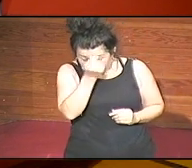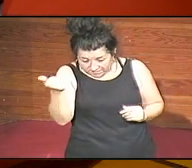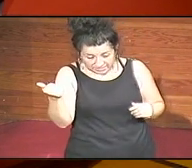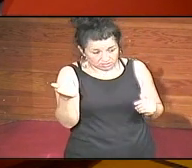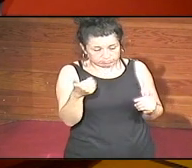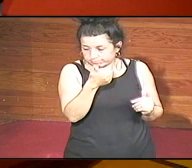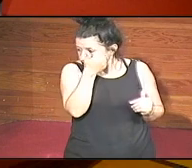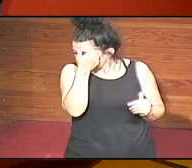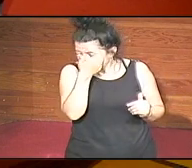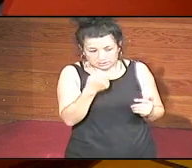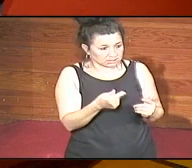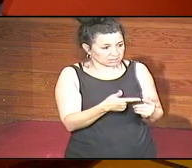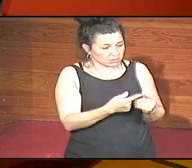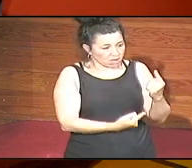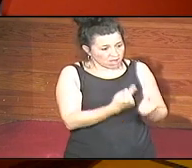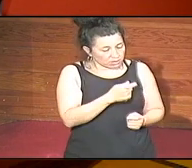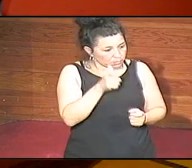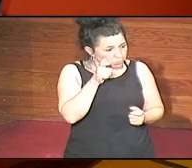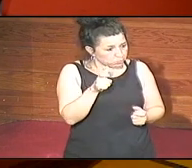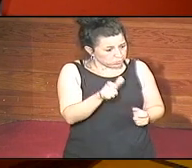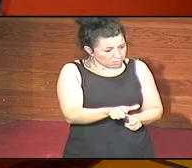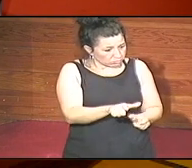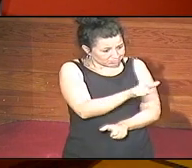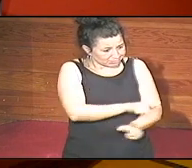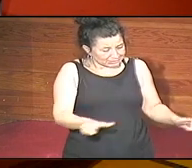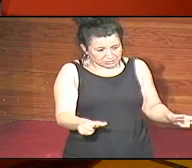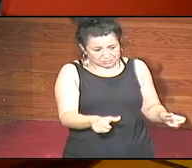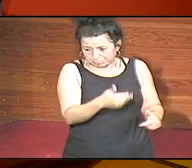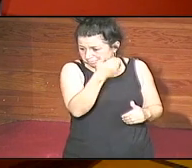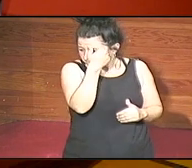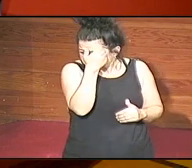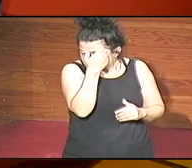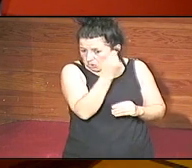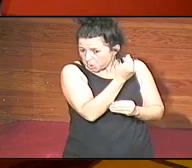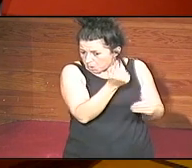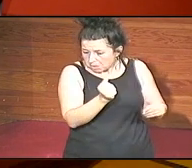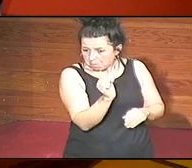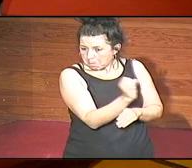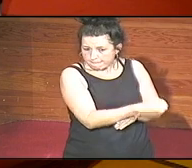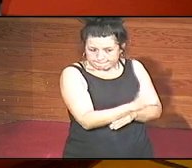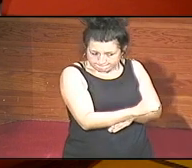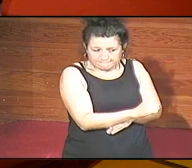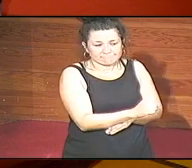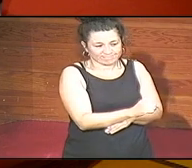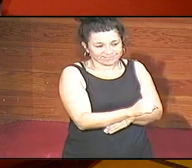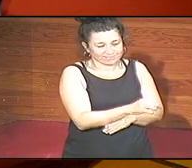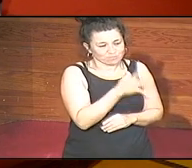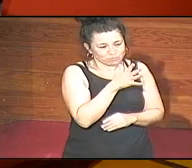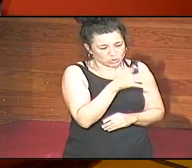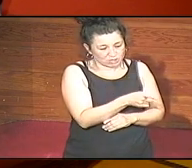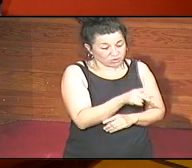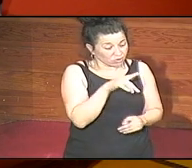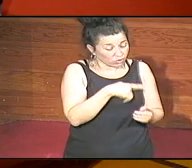al que se condena a la población explica muchas de las de las cosas de las que ocurren estamos hablando de gobiernos